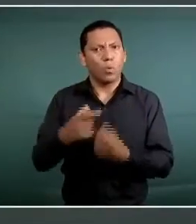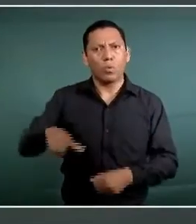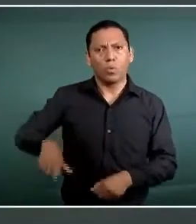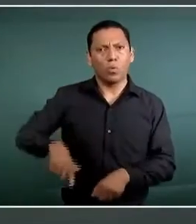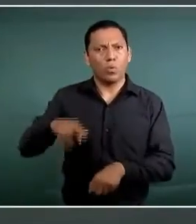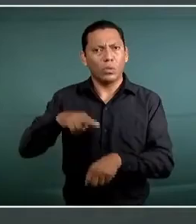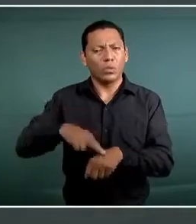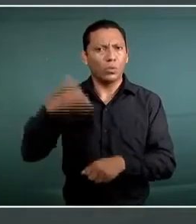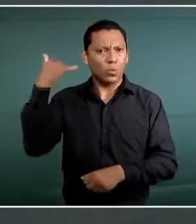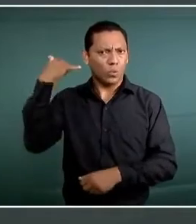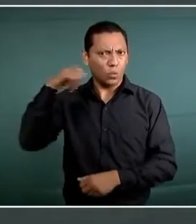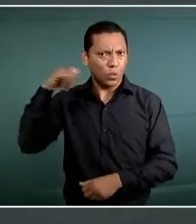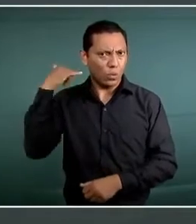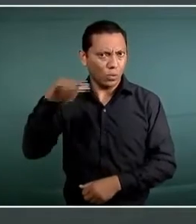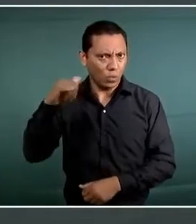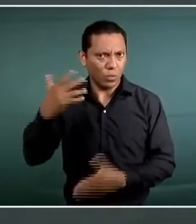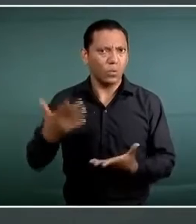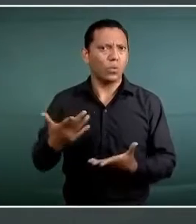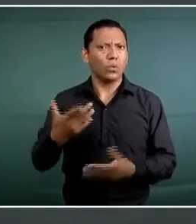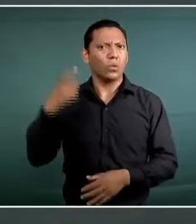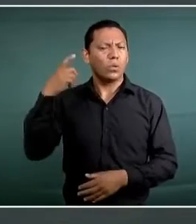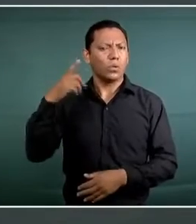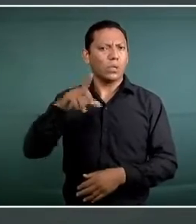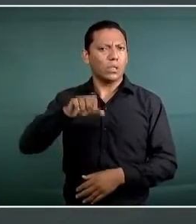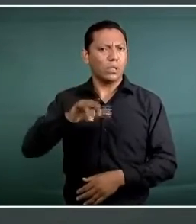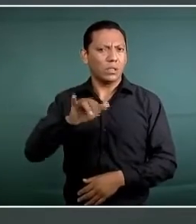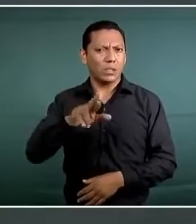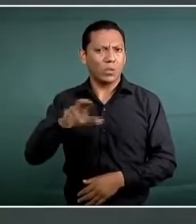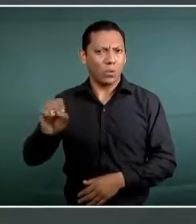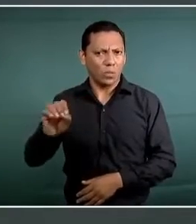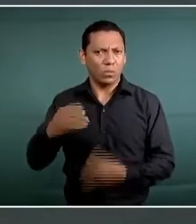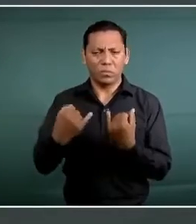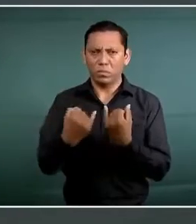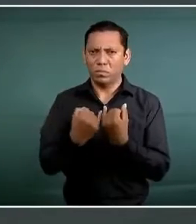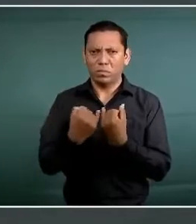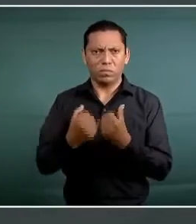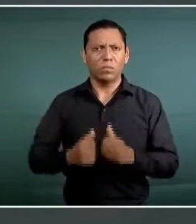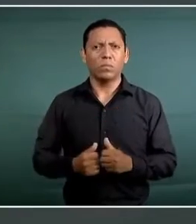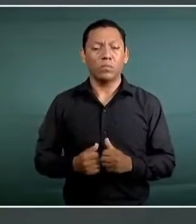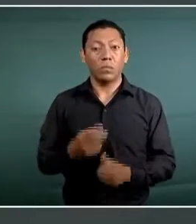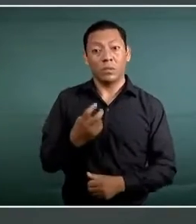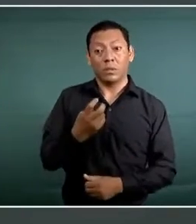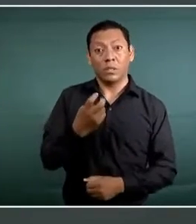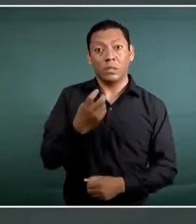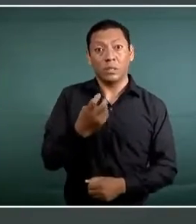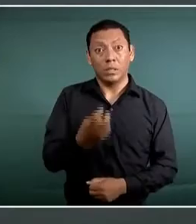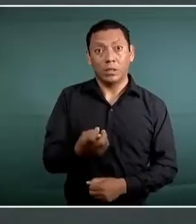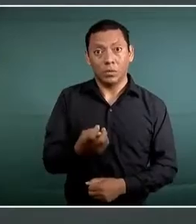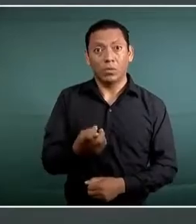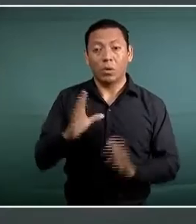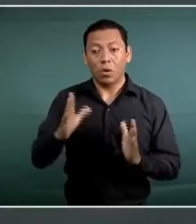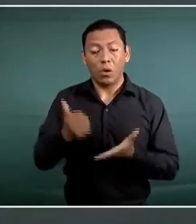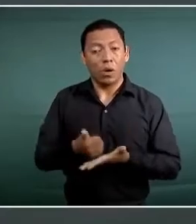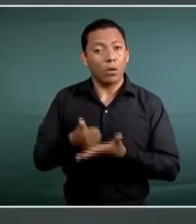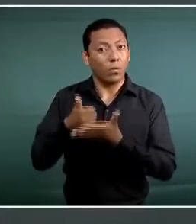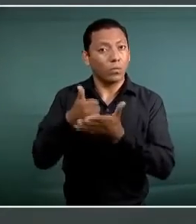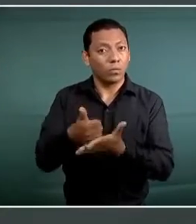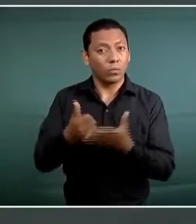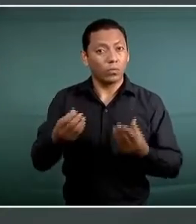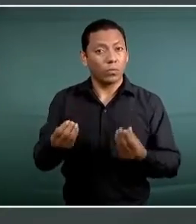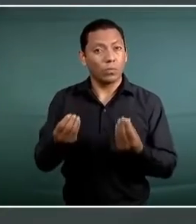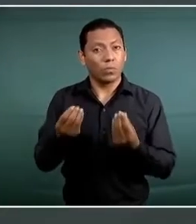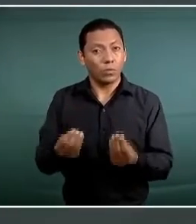de Yucatán, de Quintana Roo. Y esto ayuda mucho.